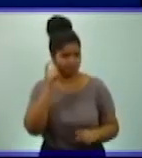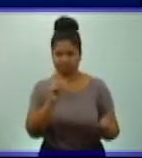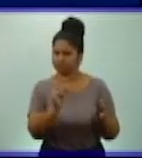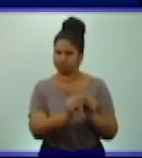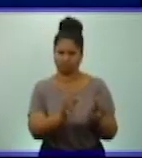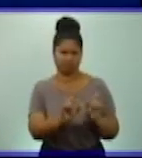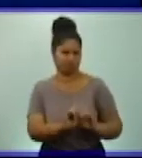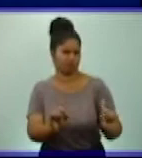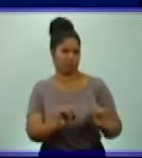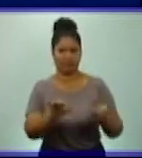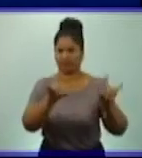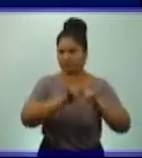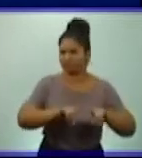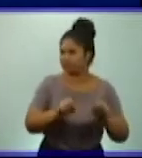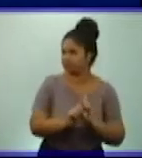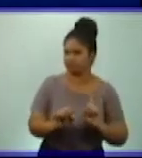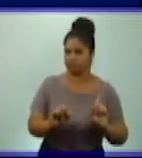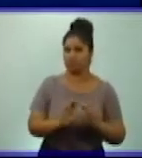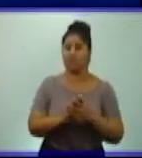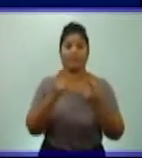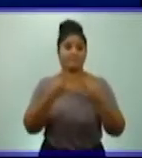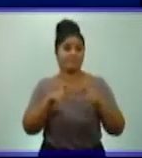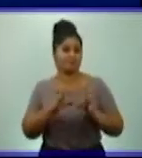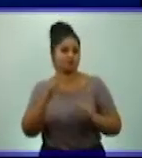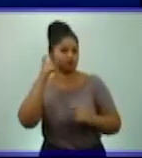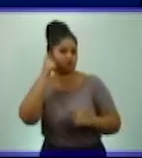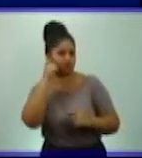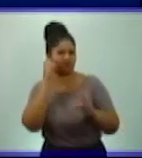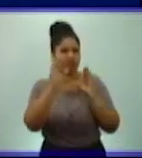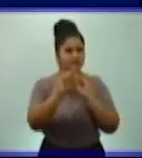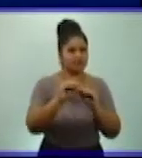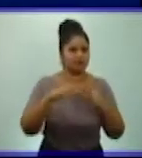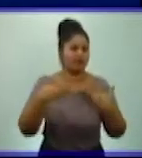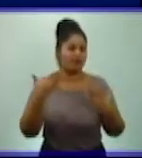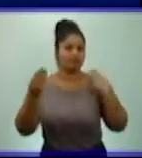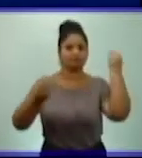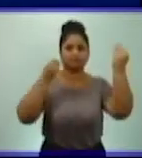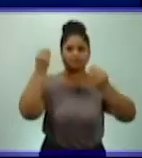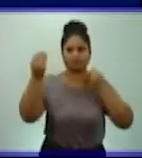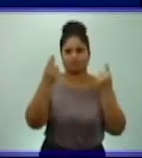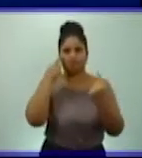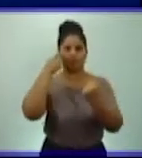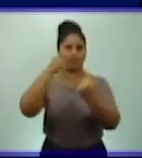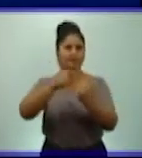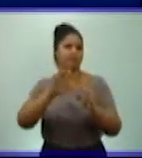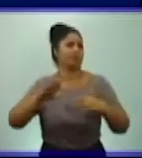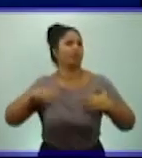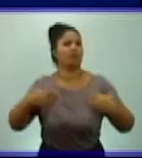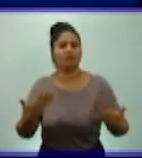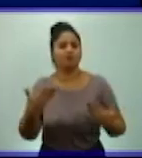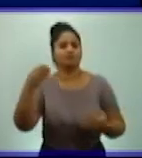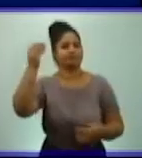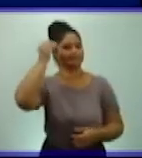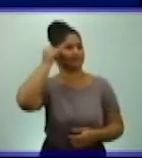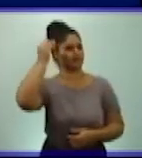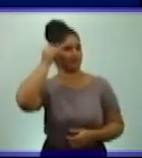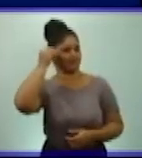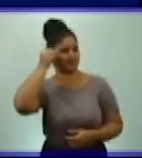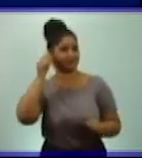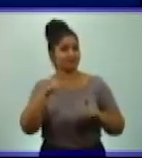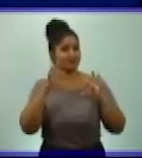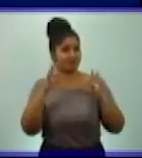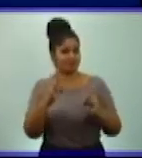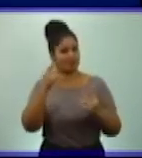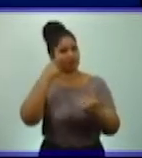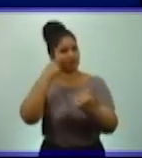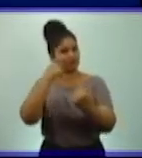su objetivo siempre es el conocimiento. Sor Juana Inés de la Cruz no tiene otro objetivo en su vida que